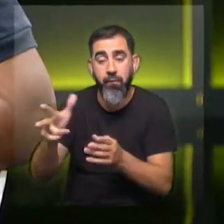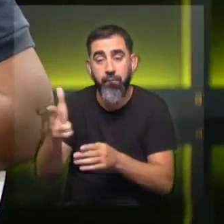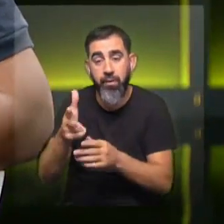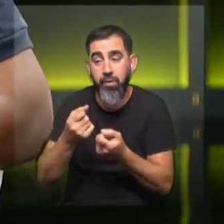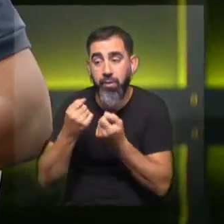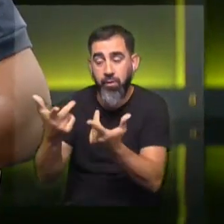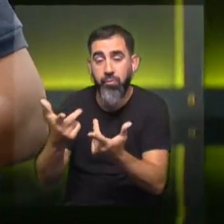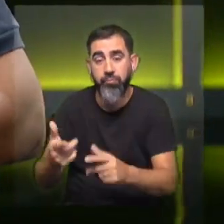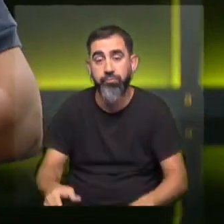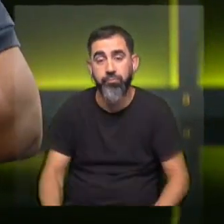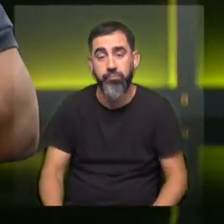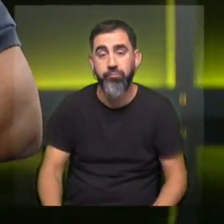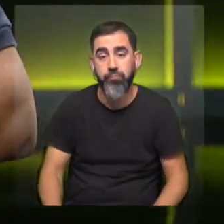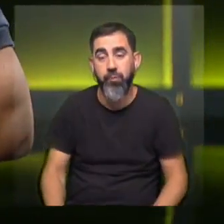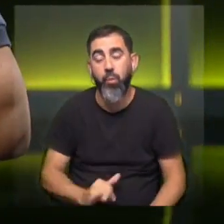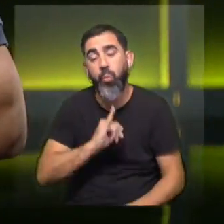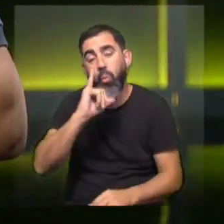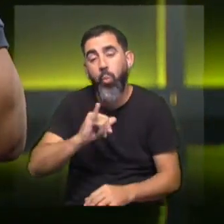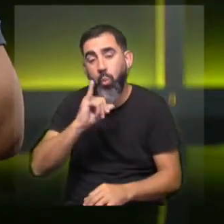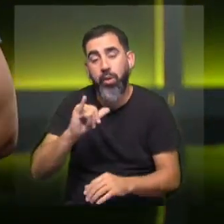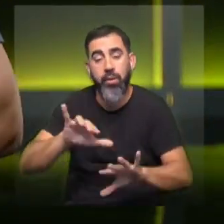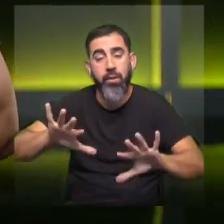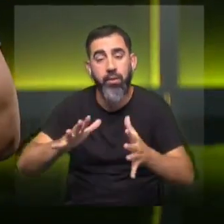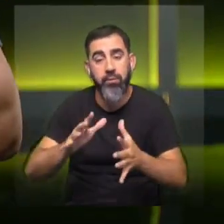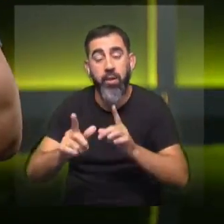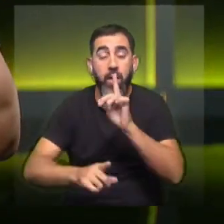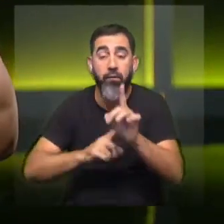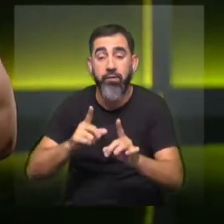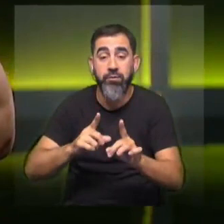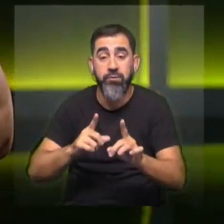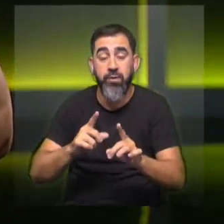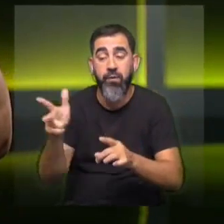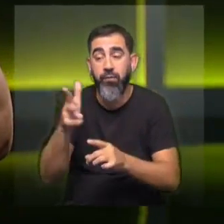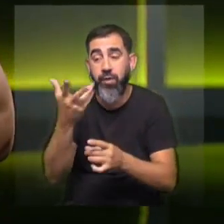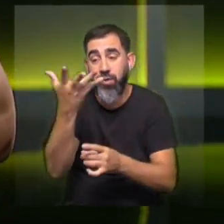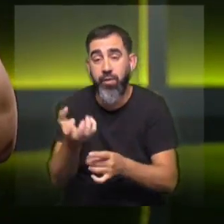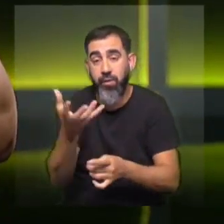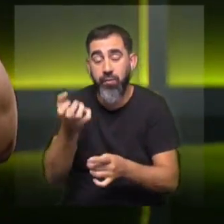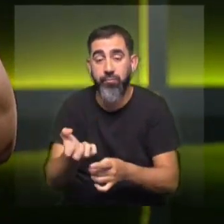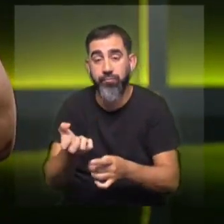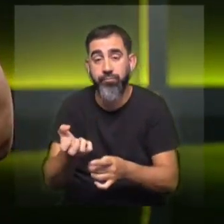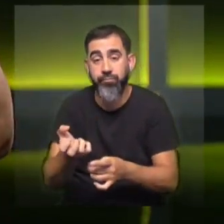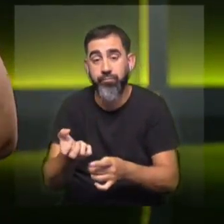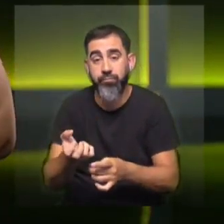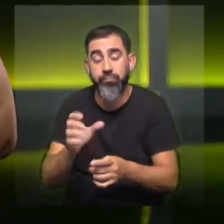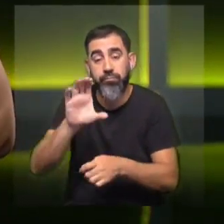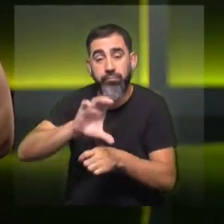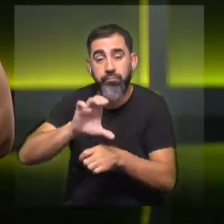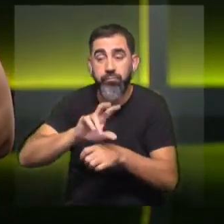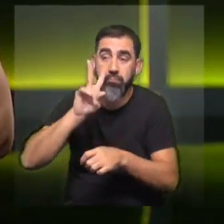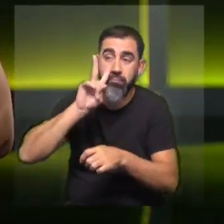viendo así, les contamos un poco más o menos lo que es, a veces de repente le grabo algún video y en la clase lo